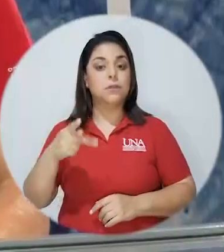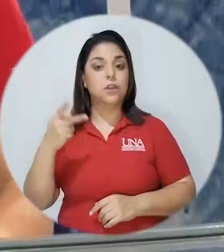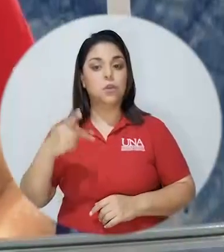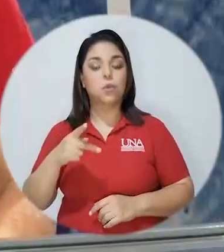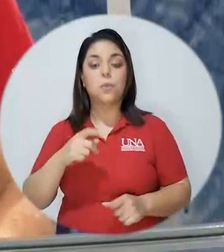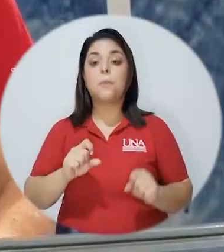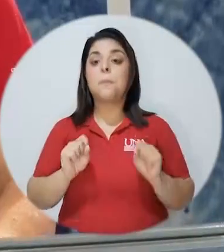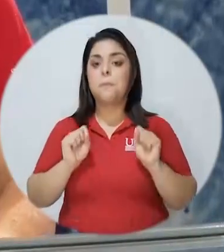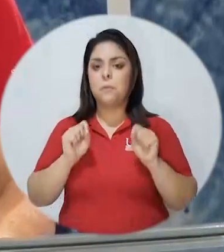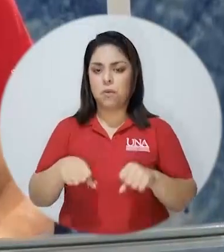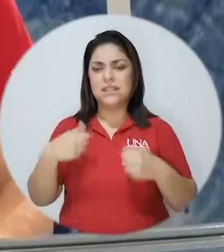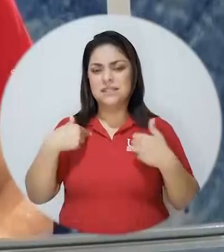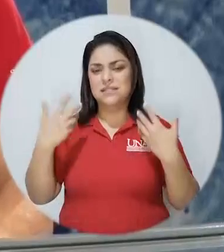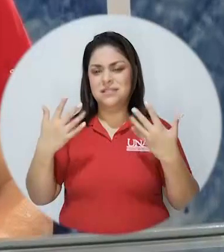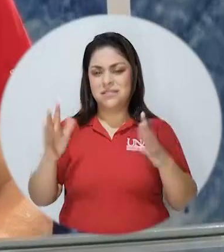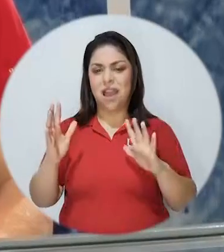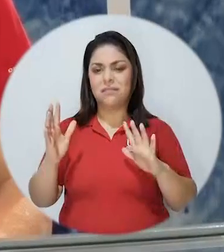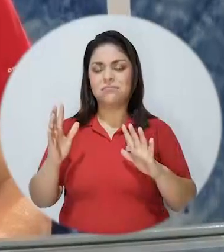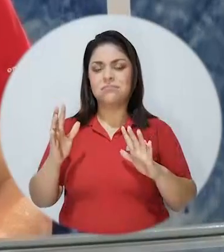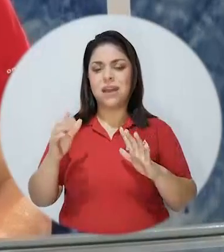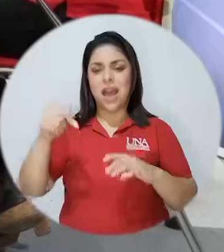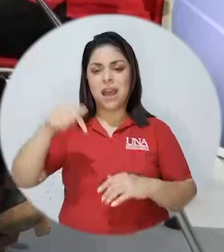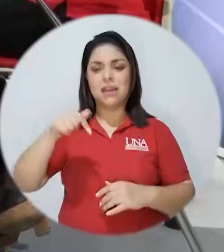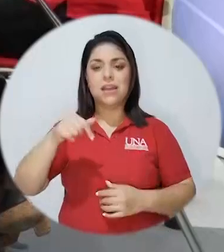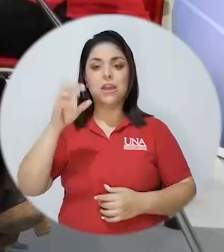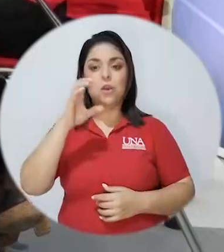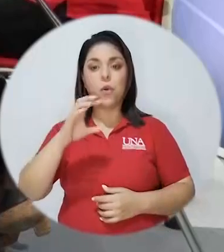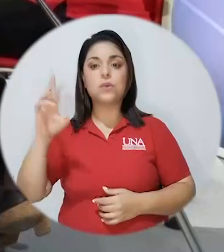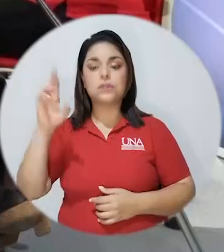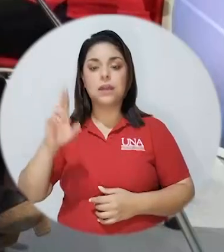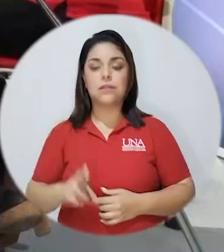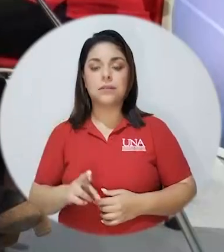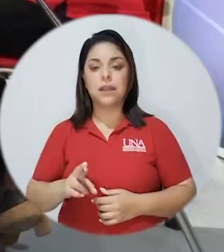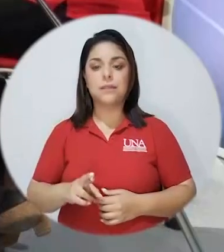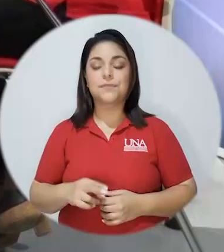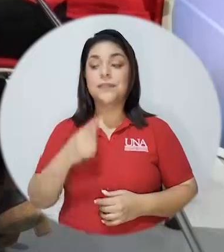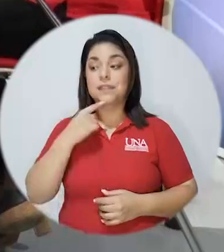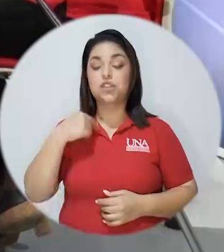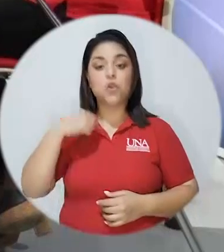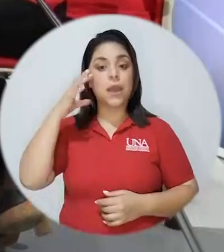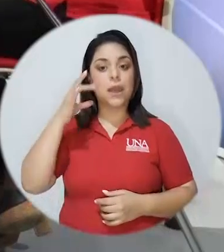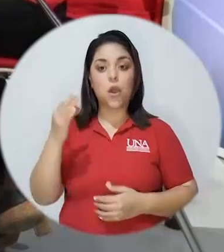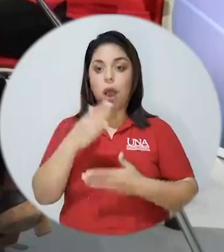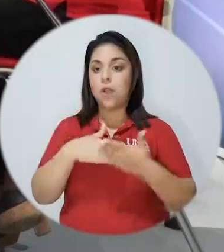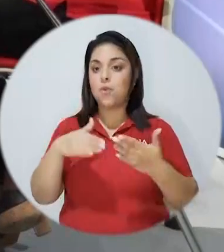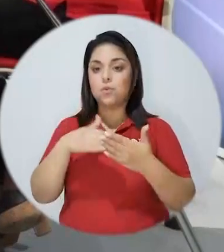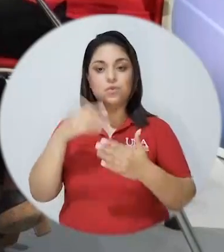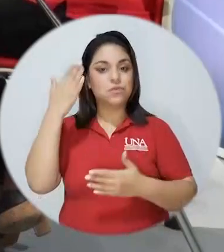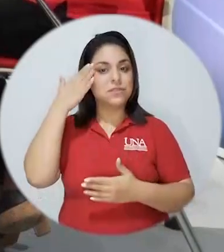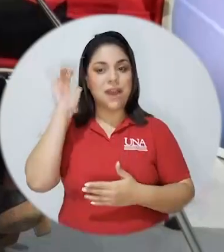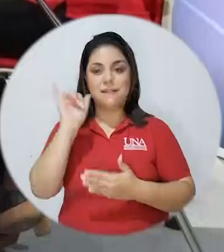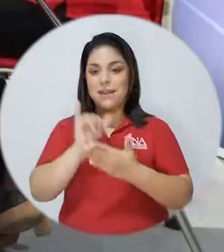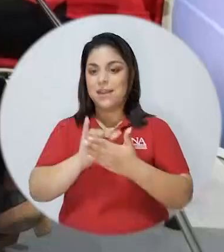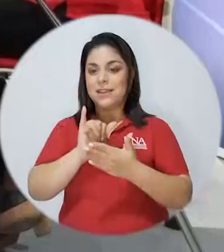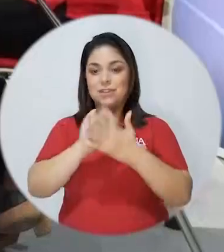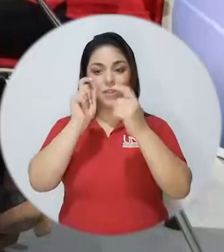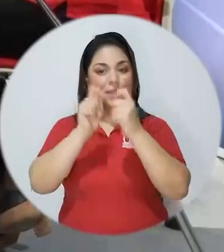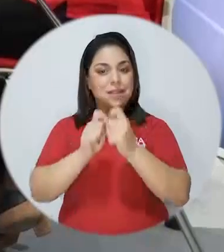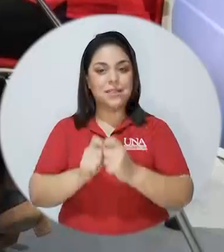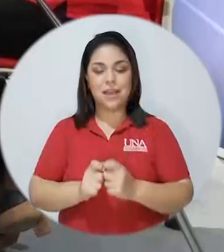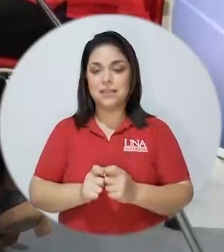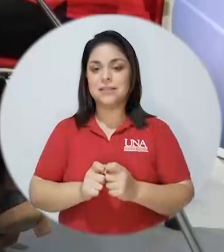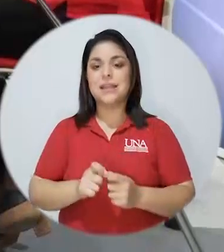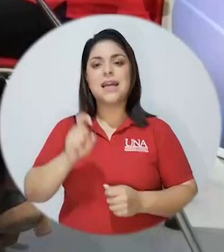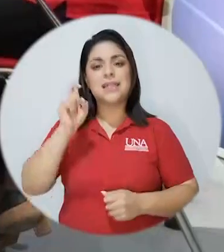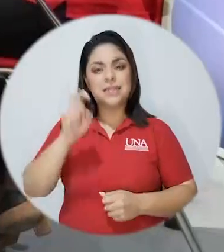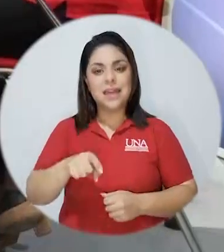peligroso y puede darse, de hecho hubo casos, ya hay casos Qué en punto Costa importante Rica. ese, porque creo que la mayoría no sabíamos esos detalles, Sí, ¿verdad? es importante Que porque tiene a que veces